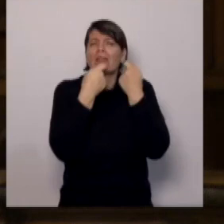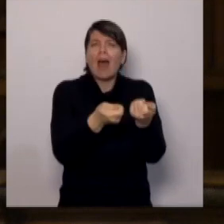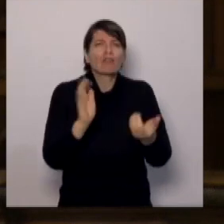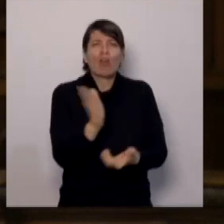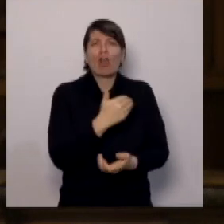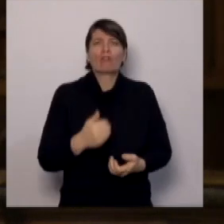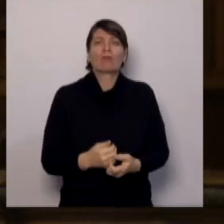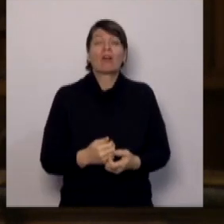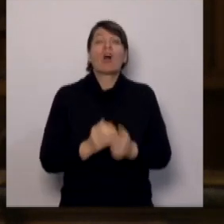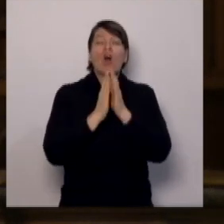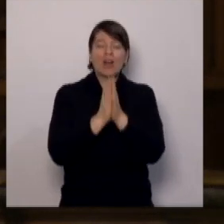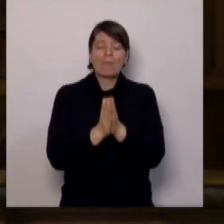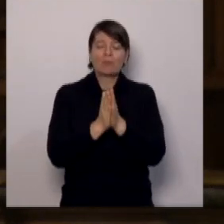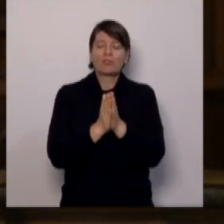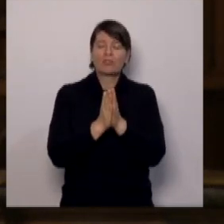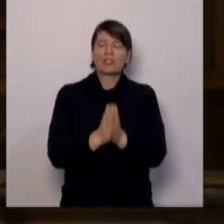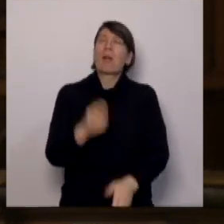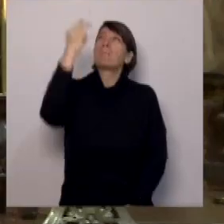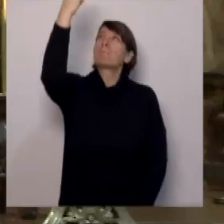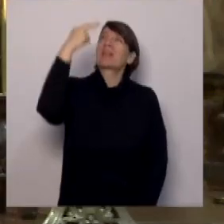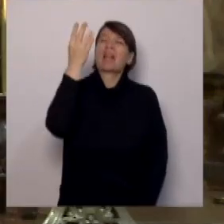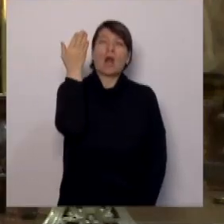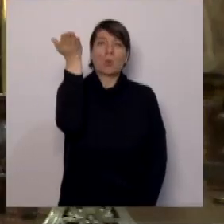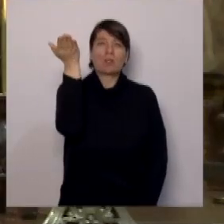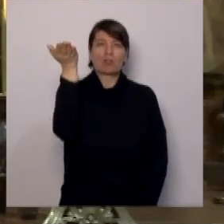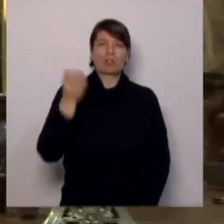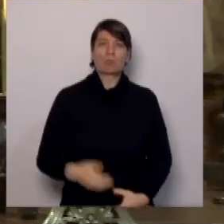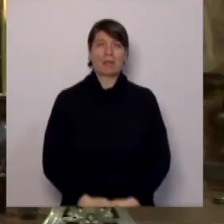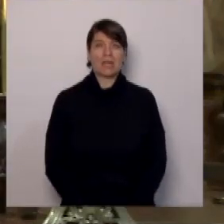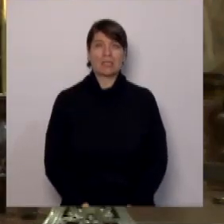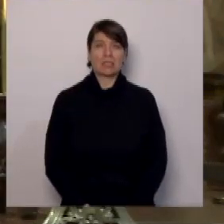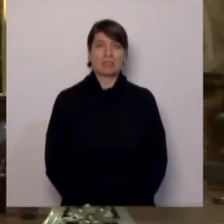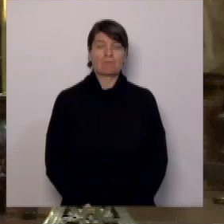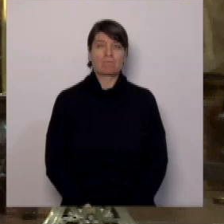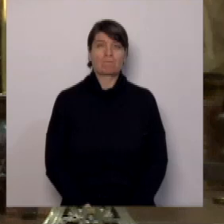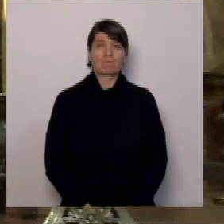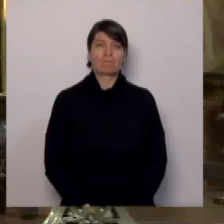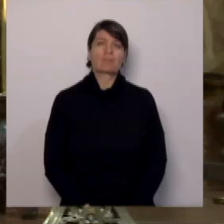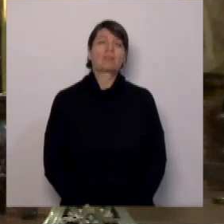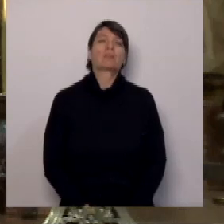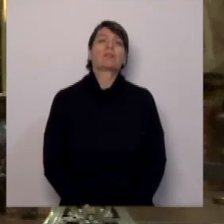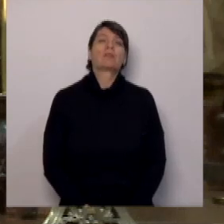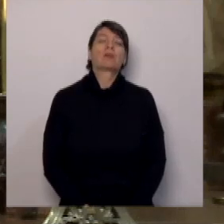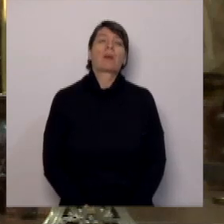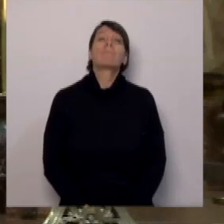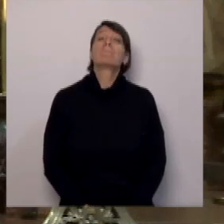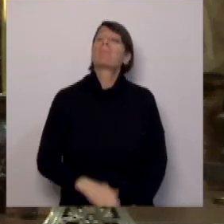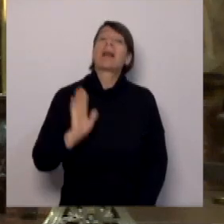amor y entrega. Oremos. Señor, atiende nuestras